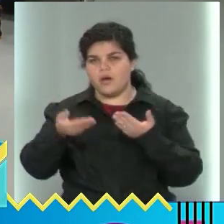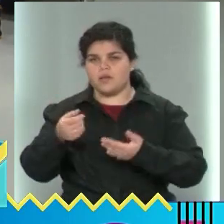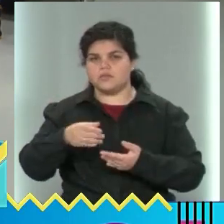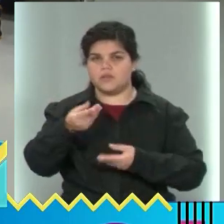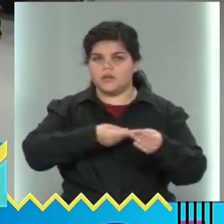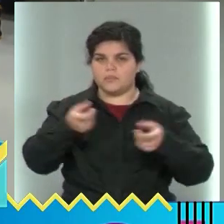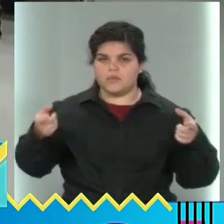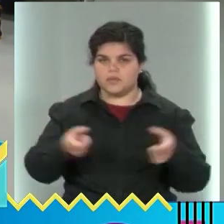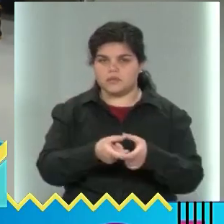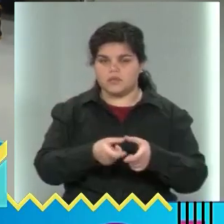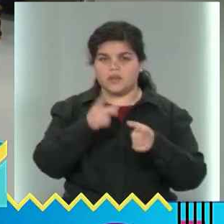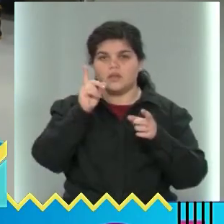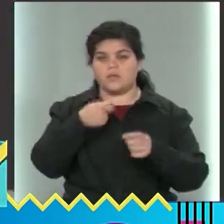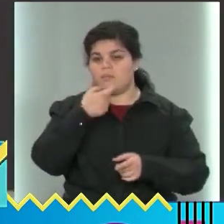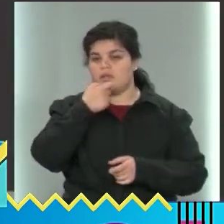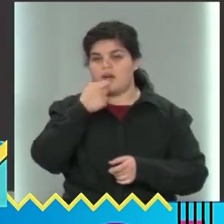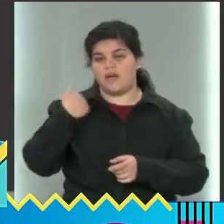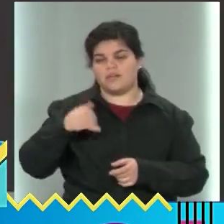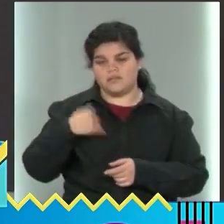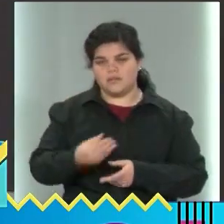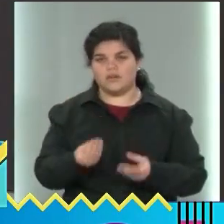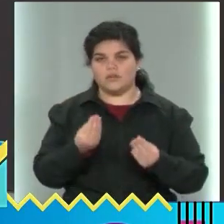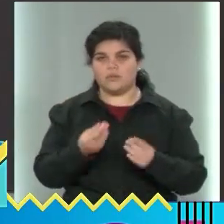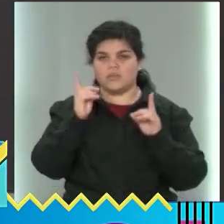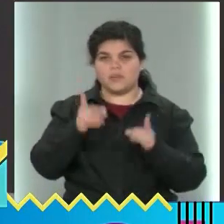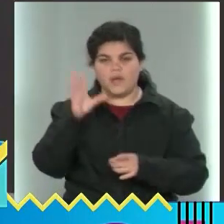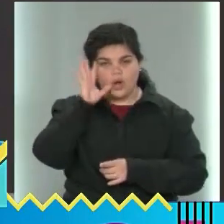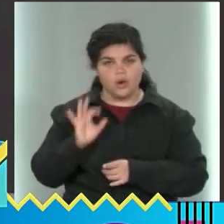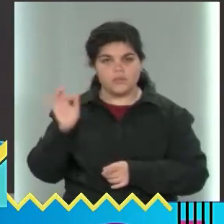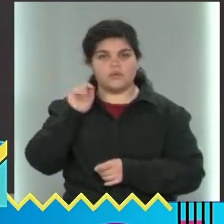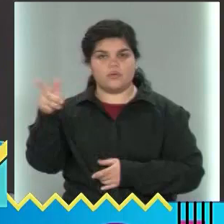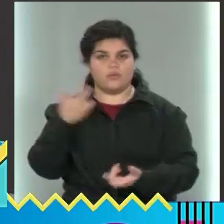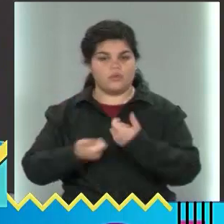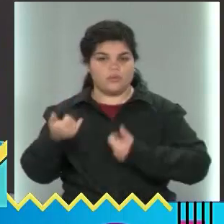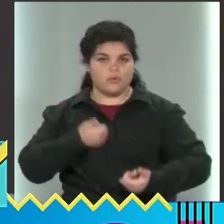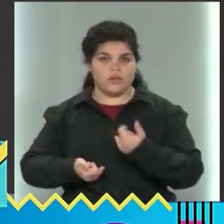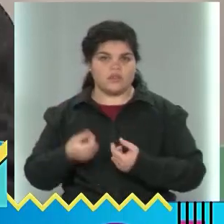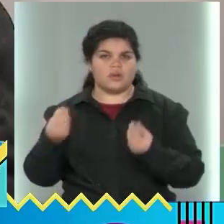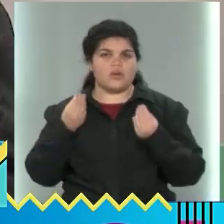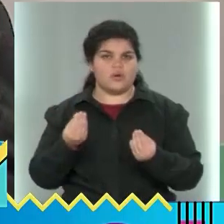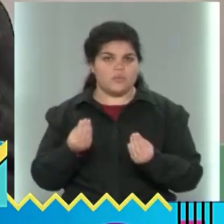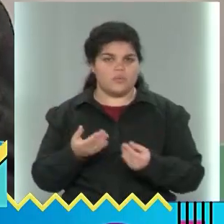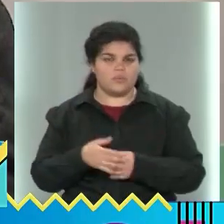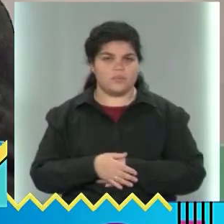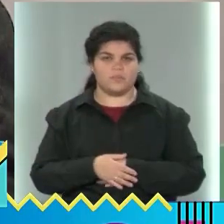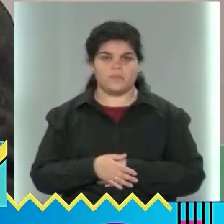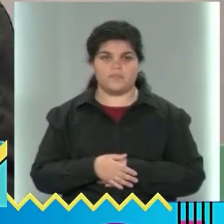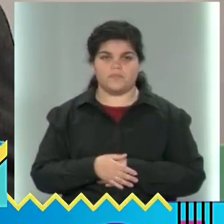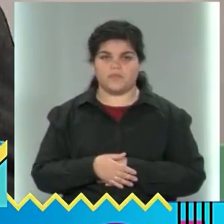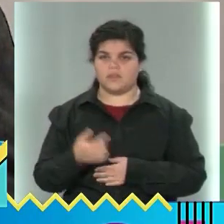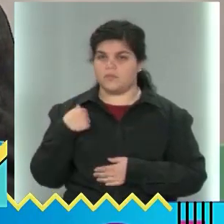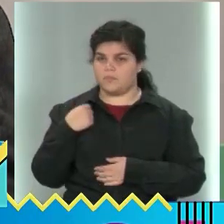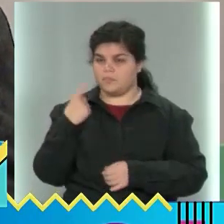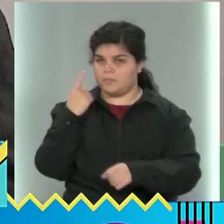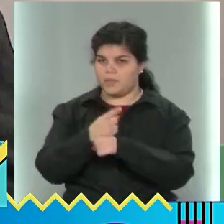Argentina y conocer tu opinión, Alfredo, o qué es lo que estás viendo vos hoy en las pymes. A mí primero me